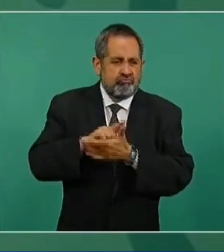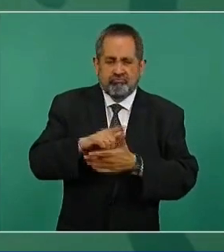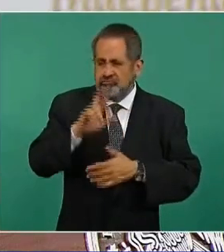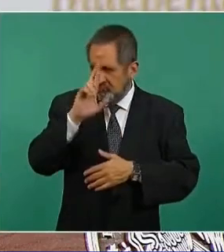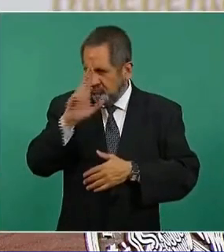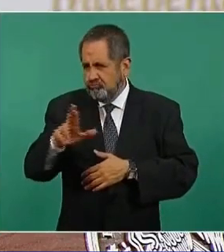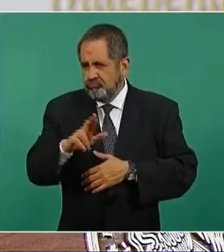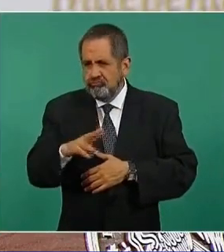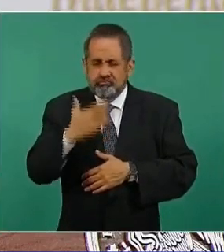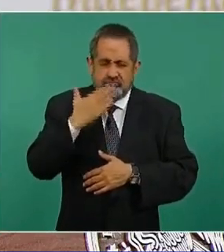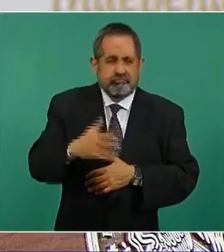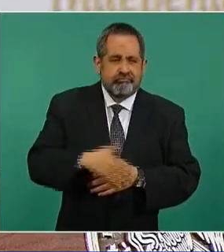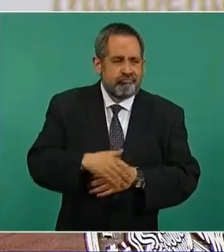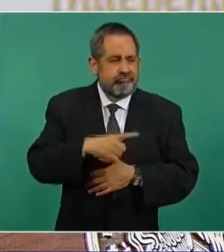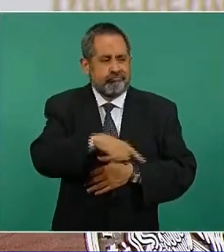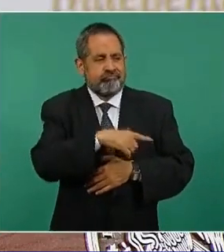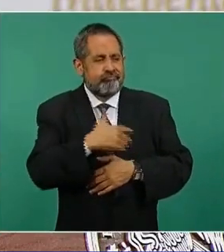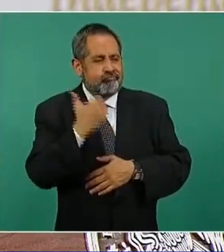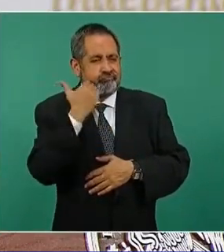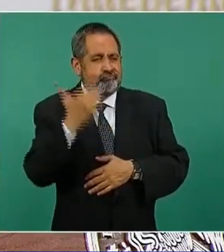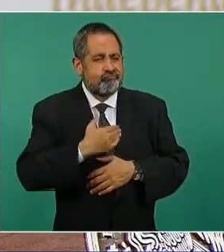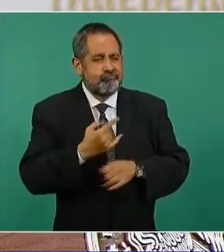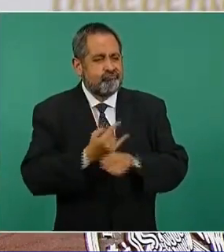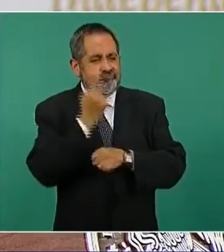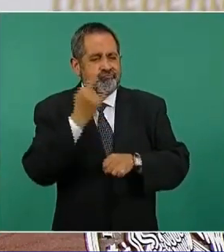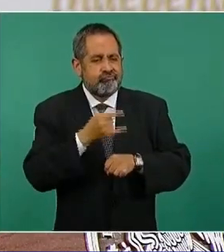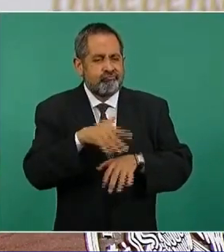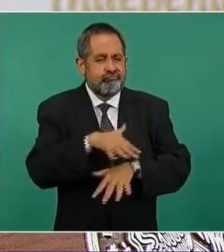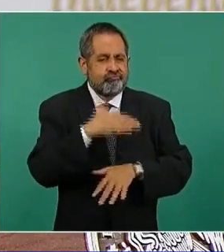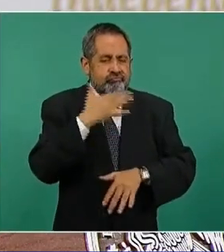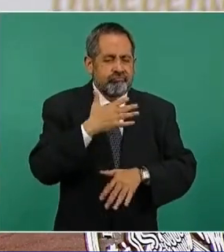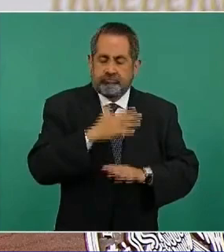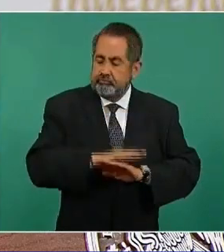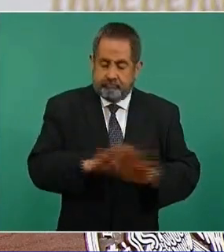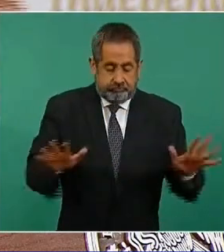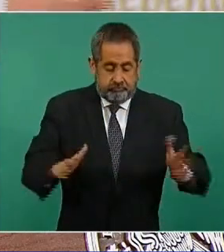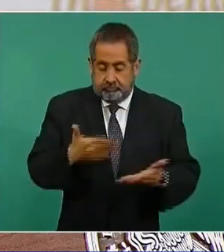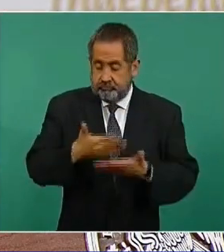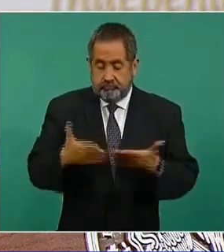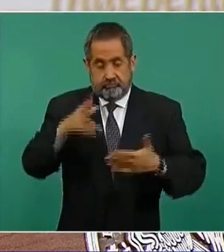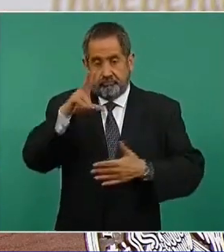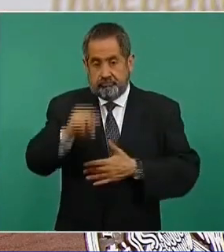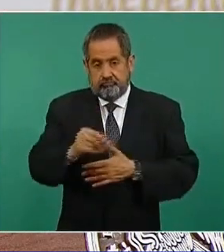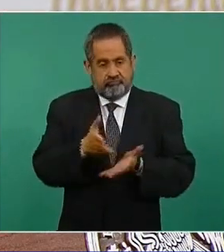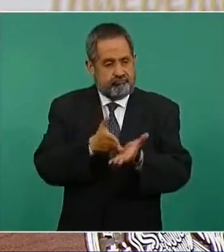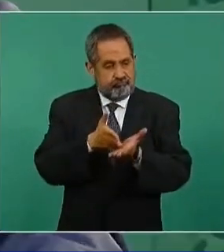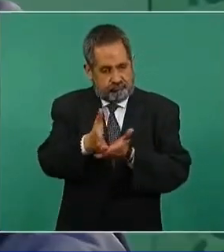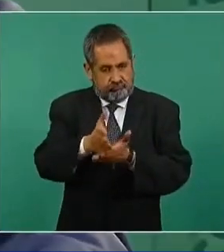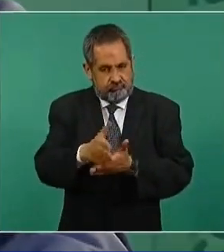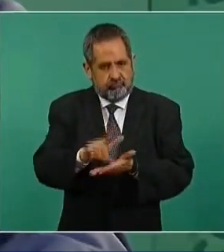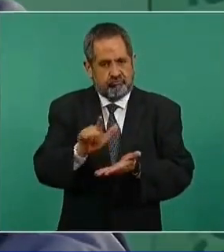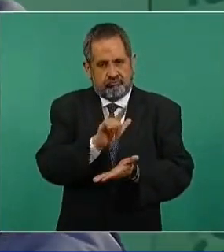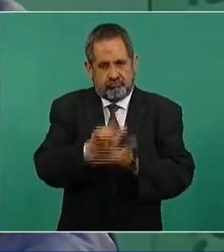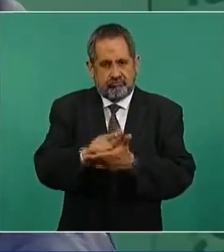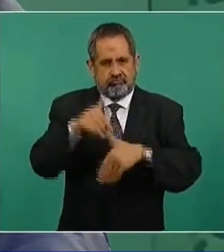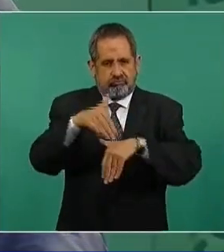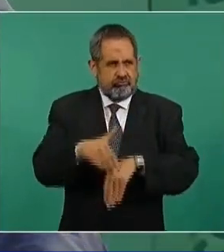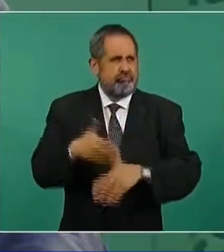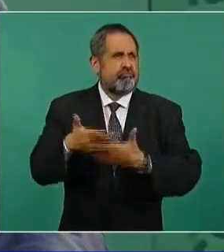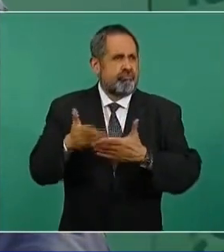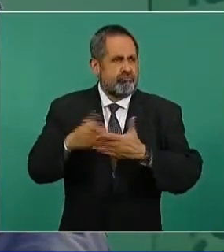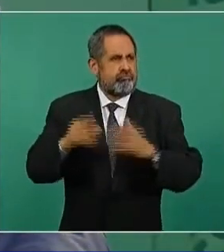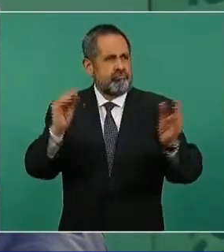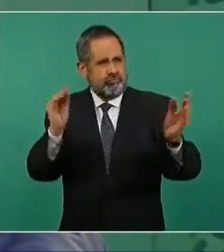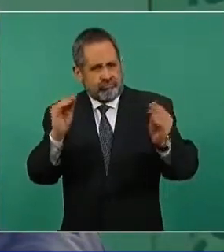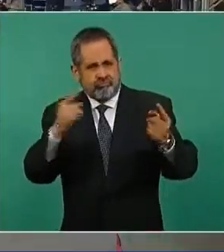de cohecho, ahora no. Lo que hay ahora pues es más argumentación, más debate, pero